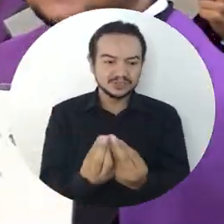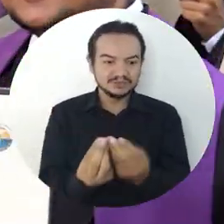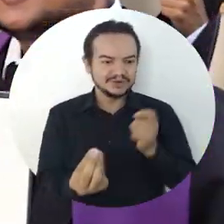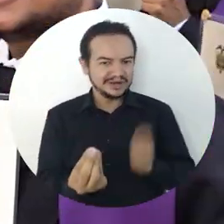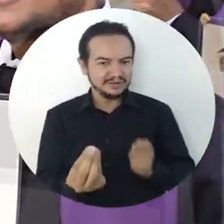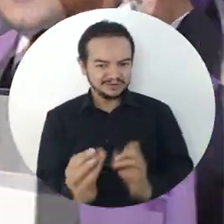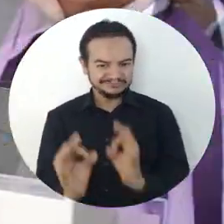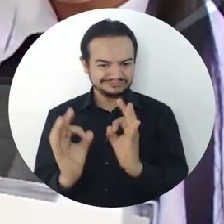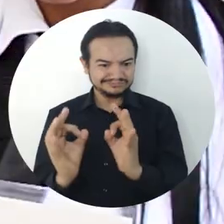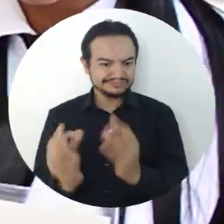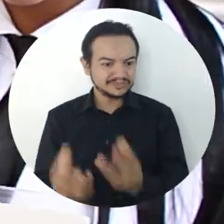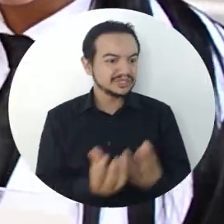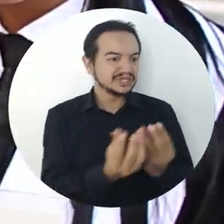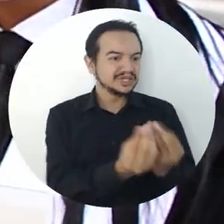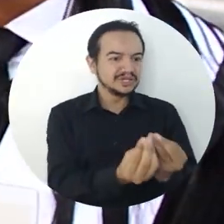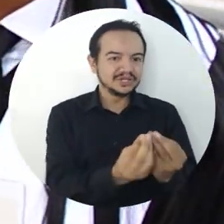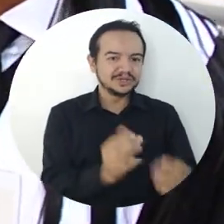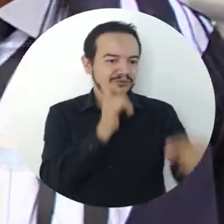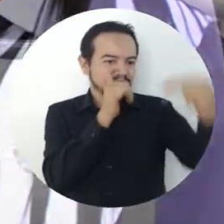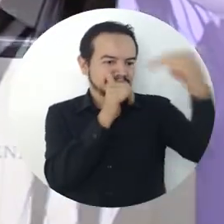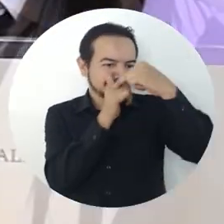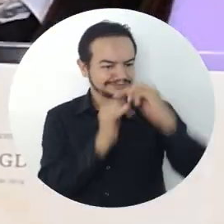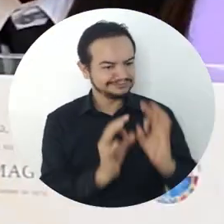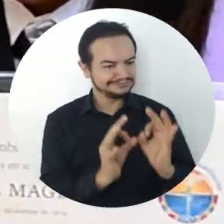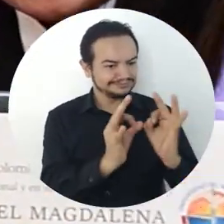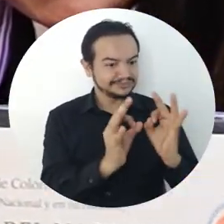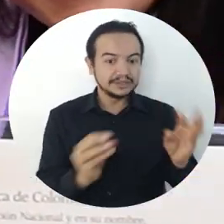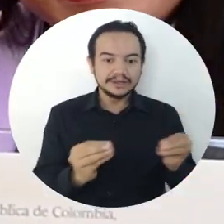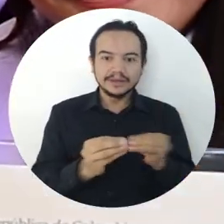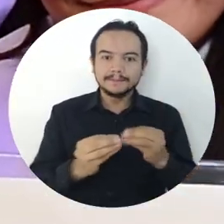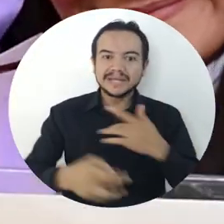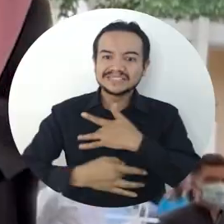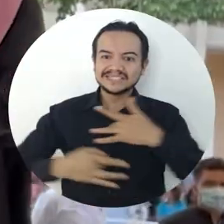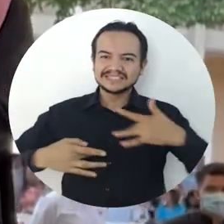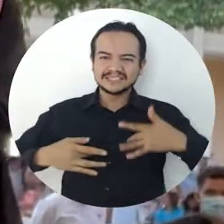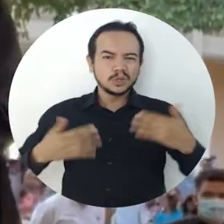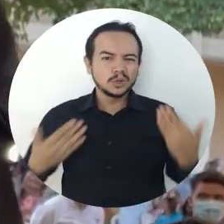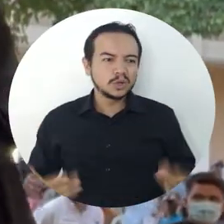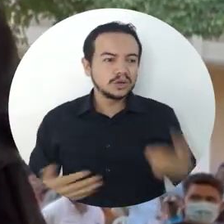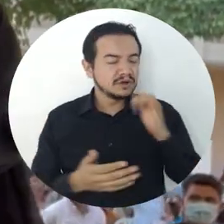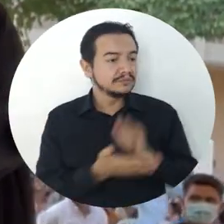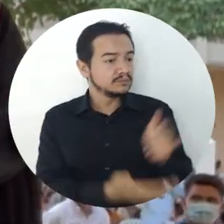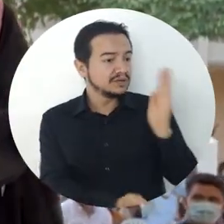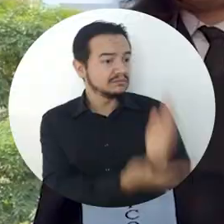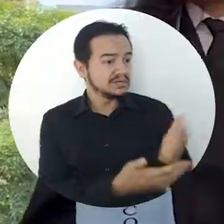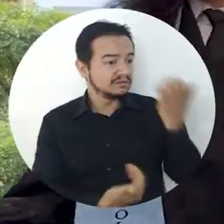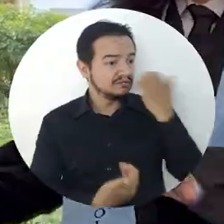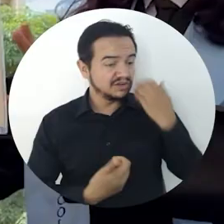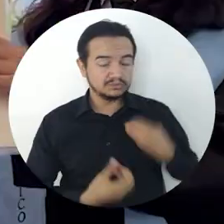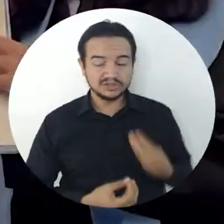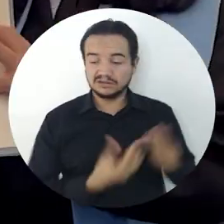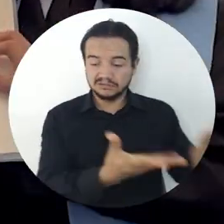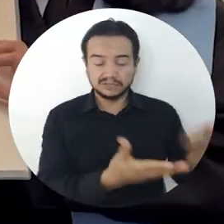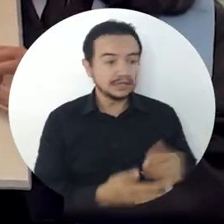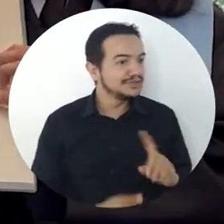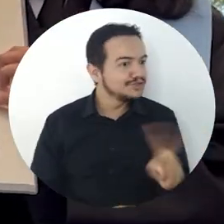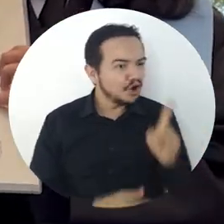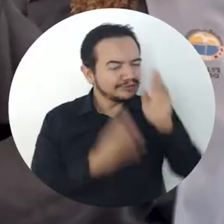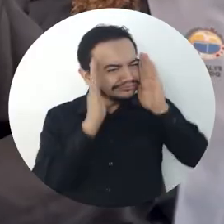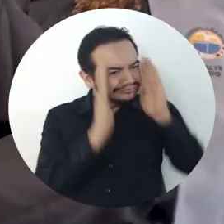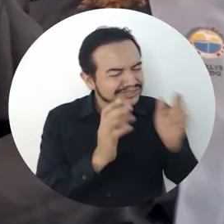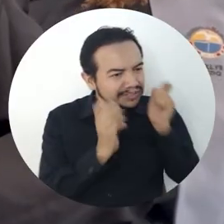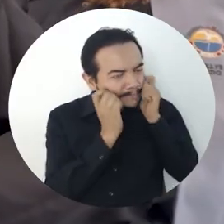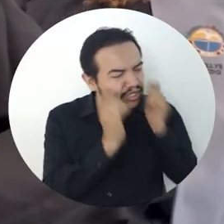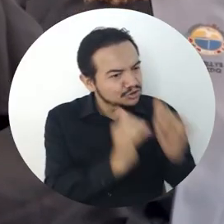buenas abogadas sean buenos y buenos antropólogos sean muy buenos profesionales de la salud que no curen enfermedades sino que atiendan personas